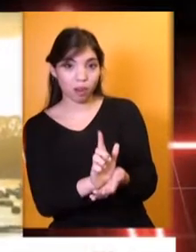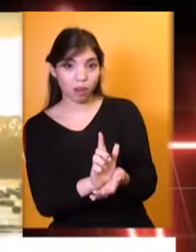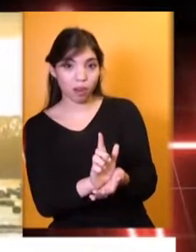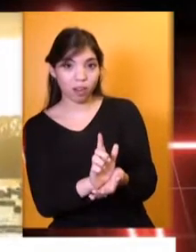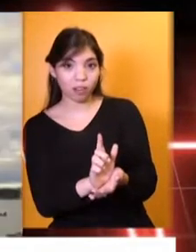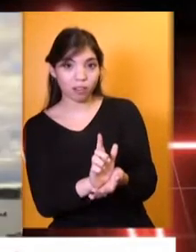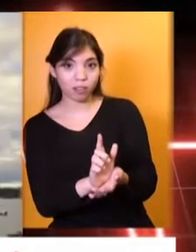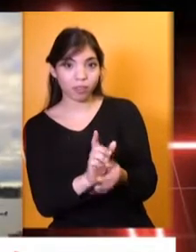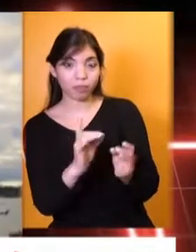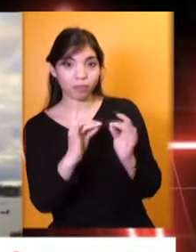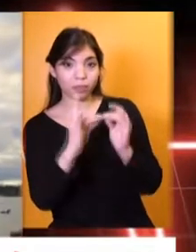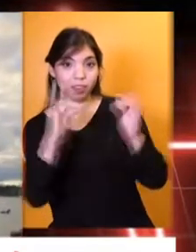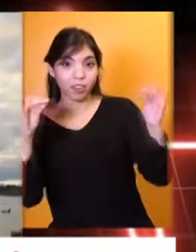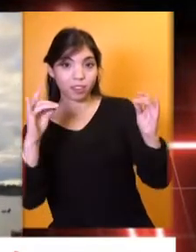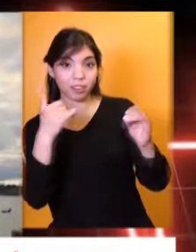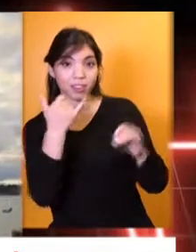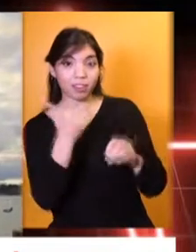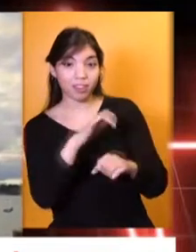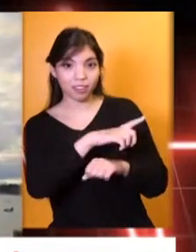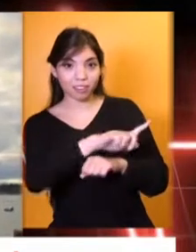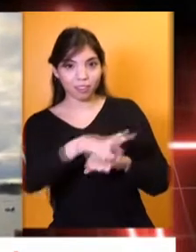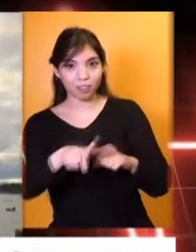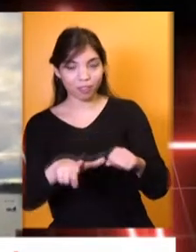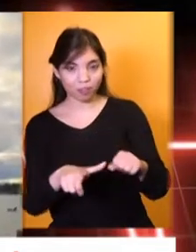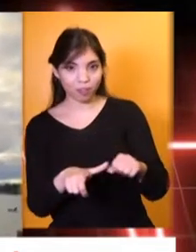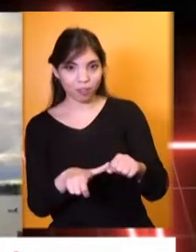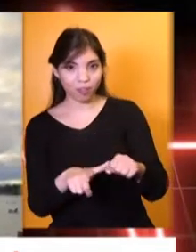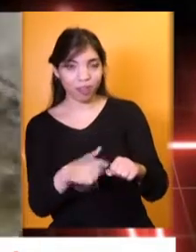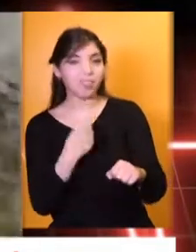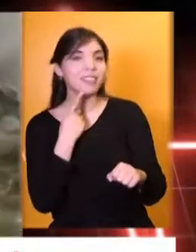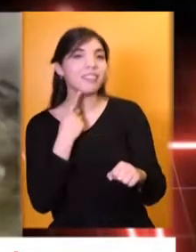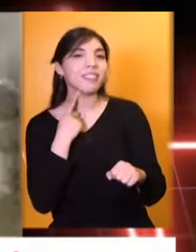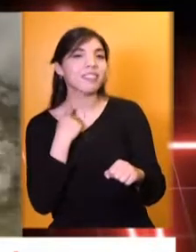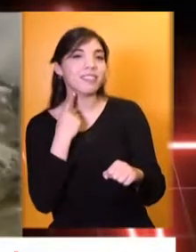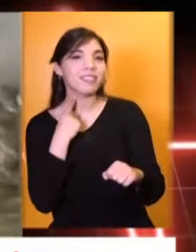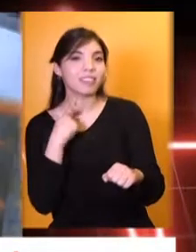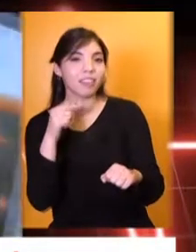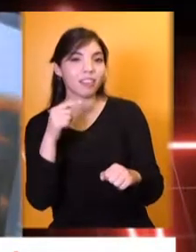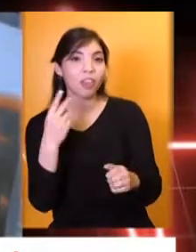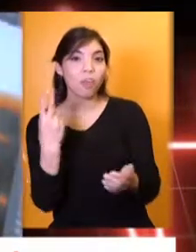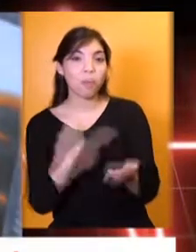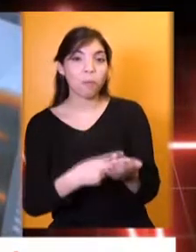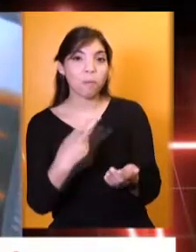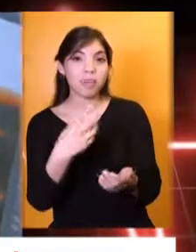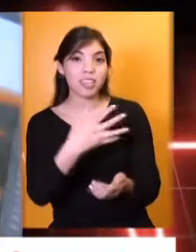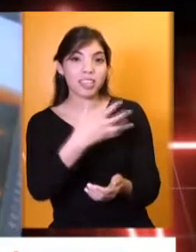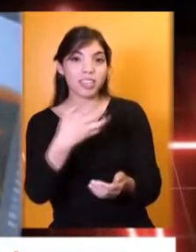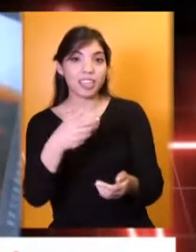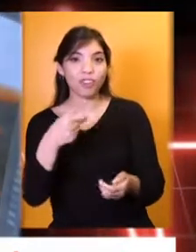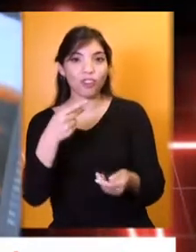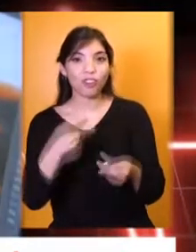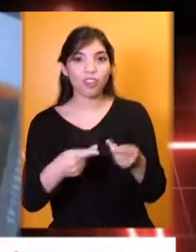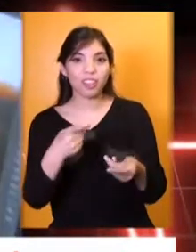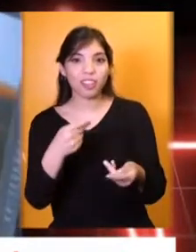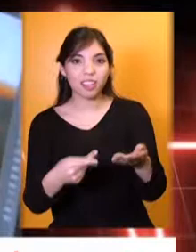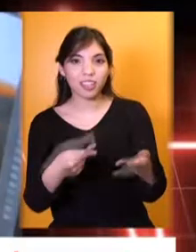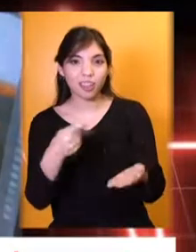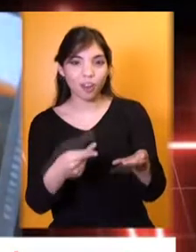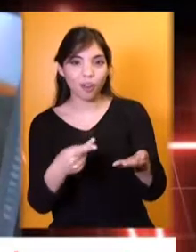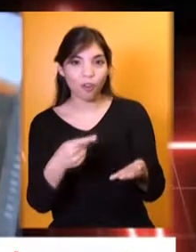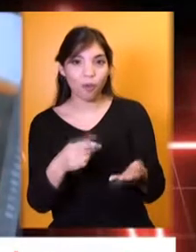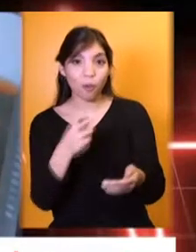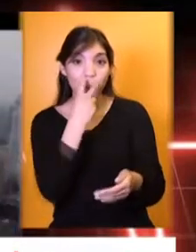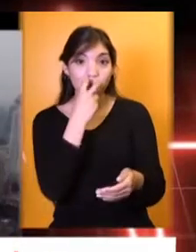de Aysén, pero principalmente de la región de Los Lagos. Lo interesante es que estos 2.500 kilogramos se van directo